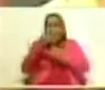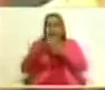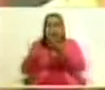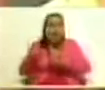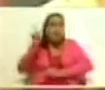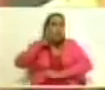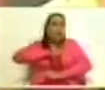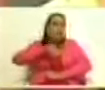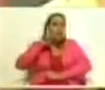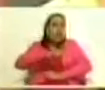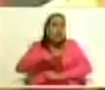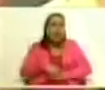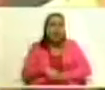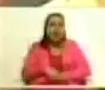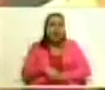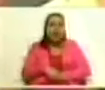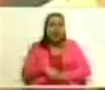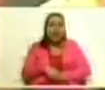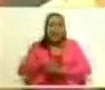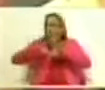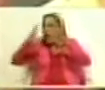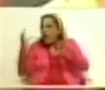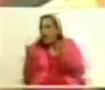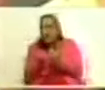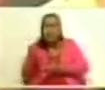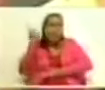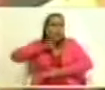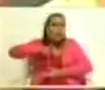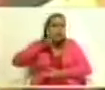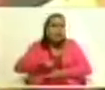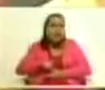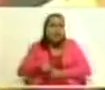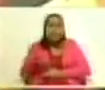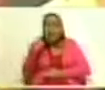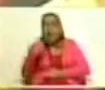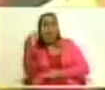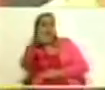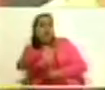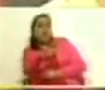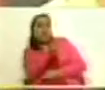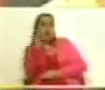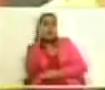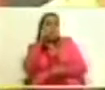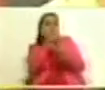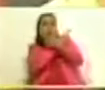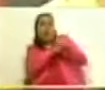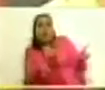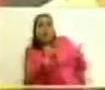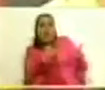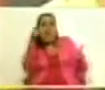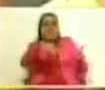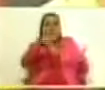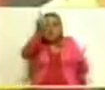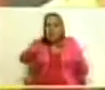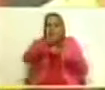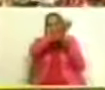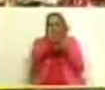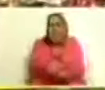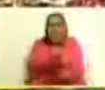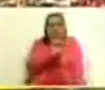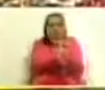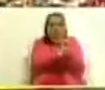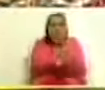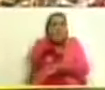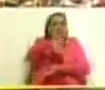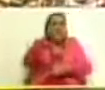gusta hablar paguatadas en el mundo, de que en Venezuela no hay democracia, de que en Venezuela hay un tirano, de que hay un